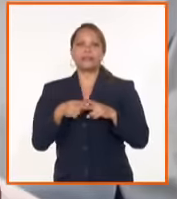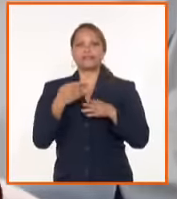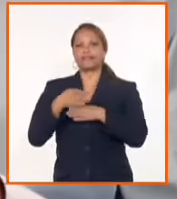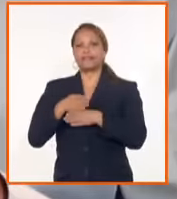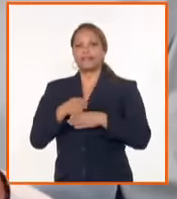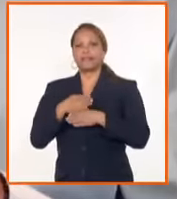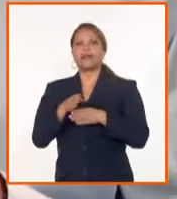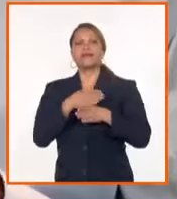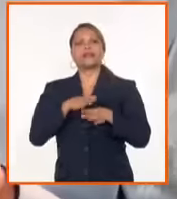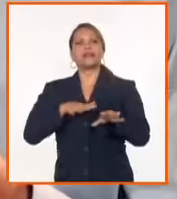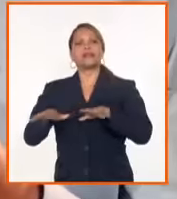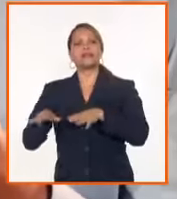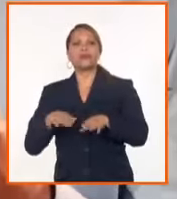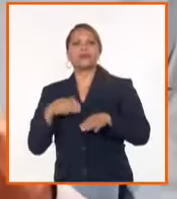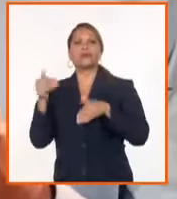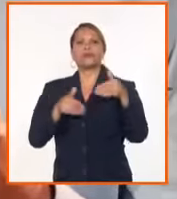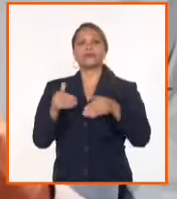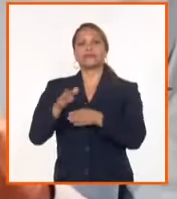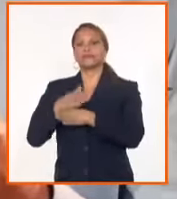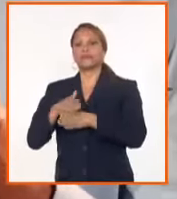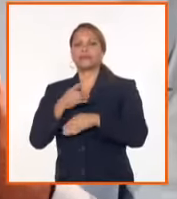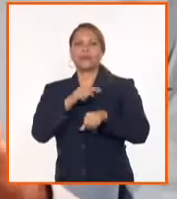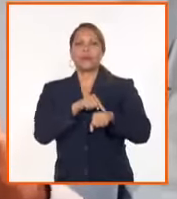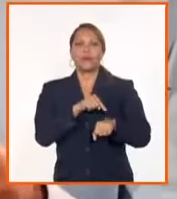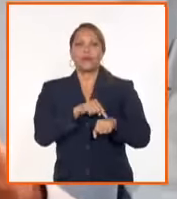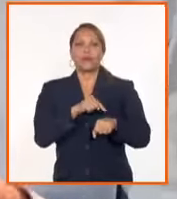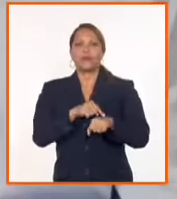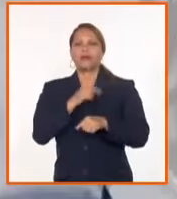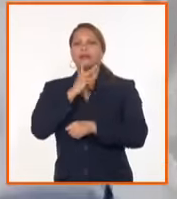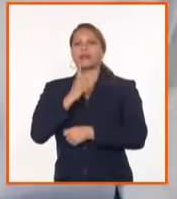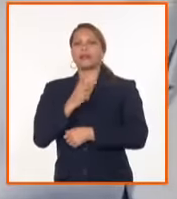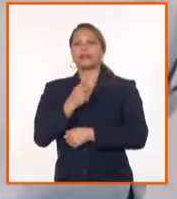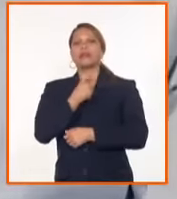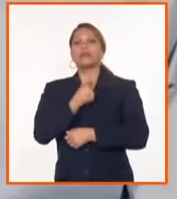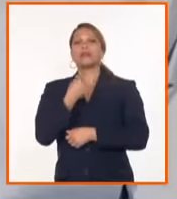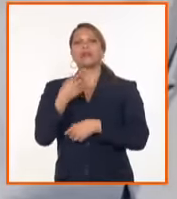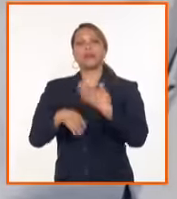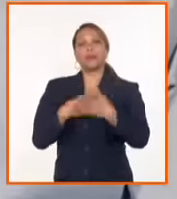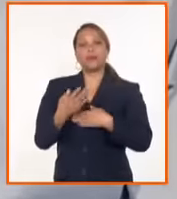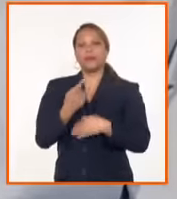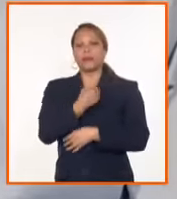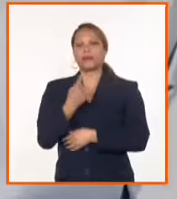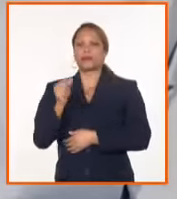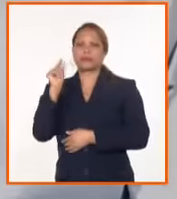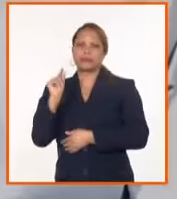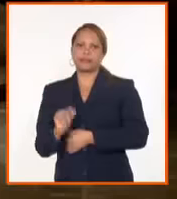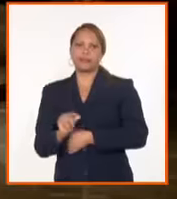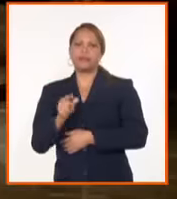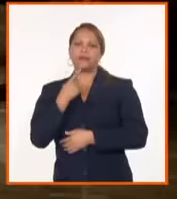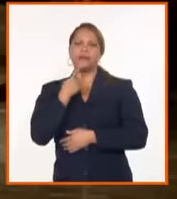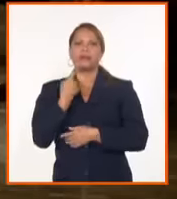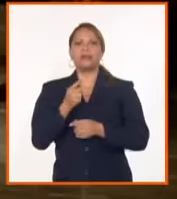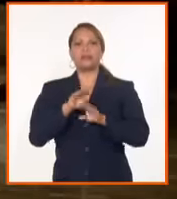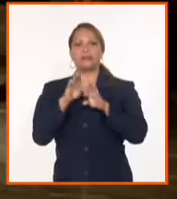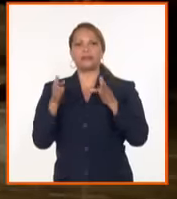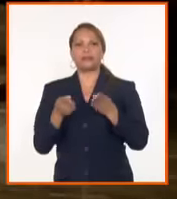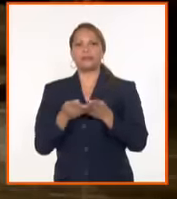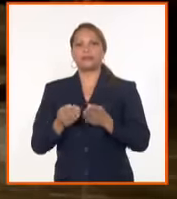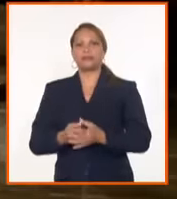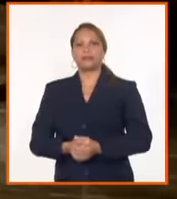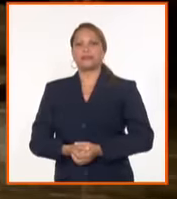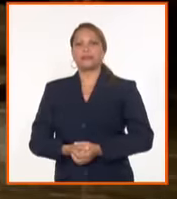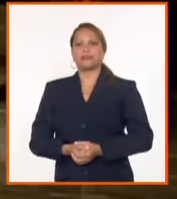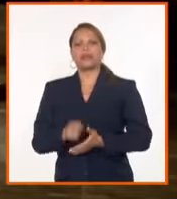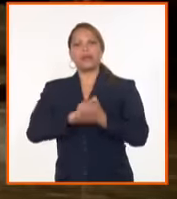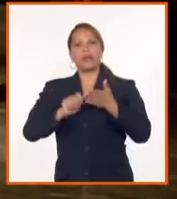mediante diferentes formas de participar, a atender cada uno de los problemas más acuciantes que tiene el... Es decir, su agenda la diseña